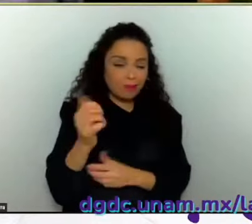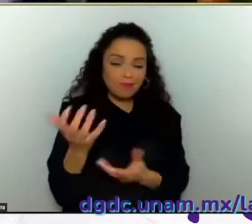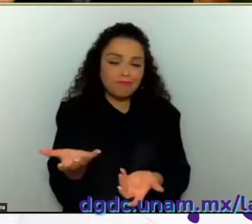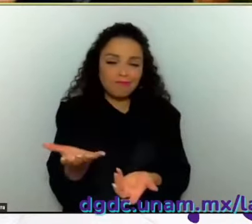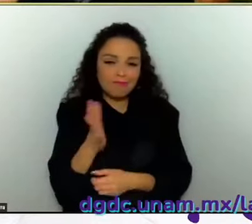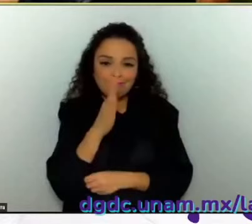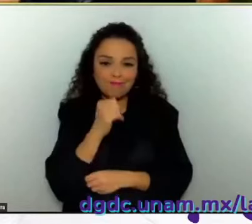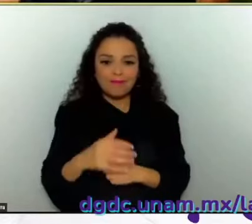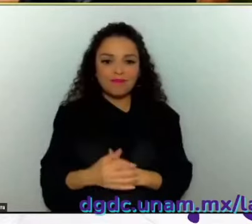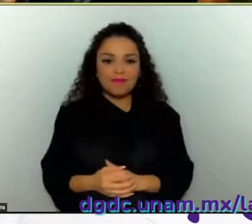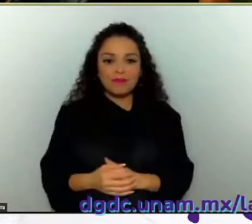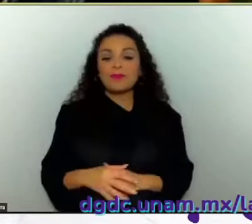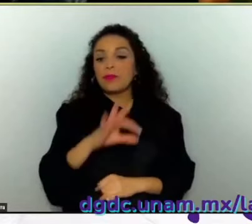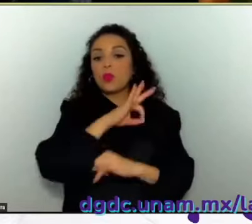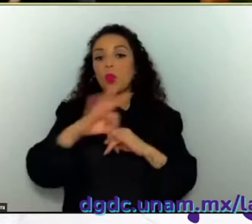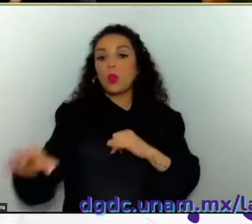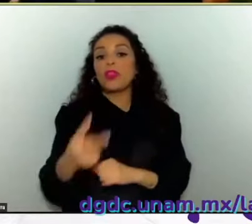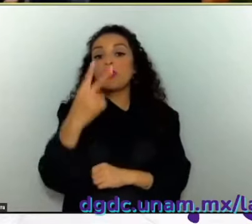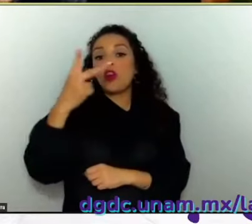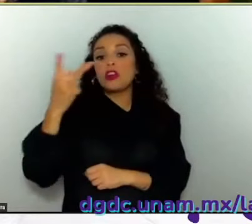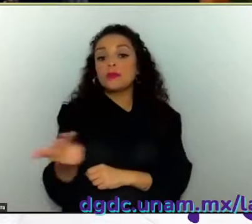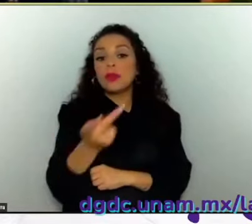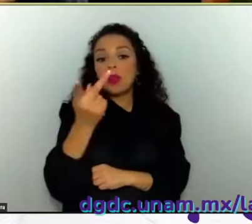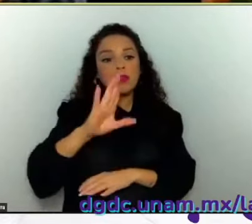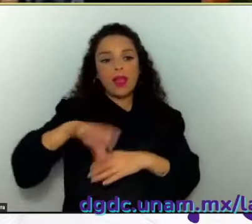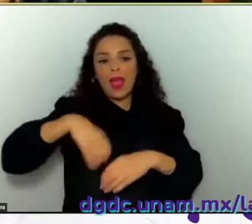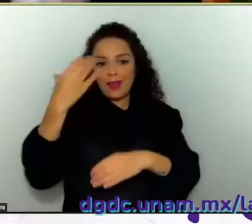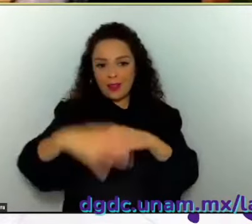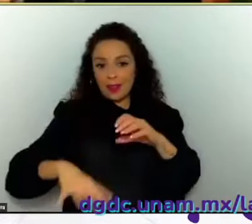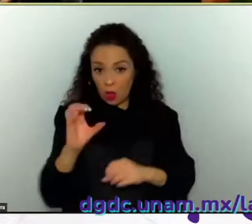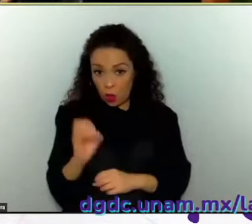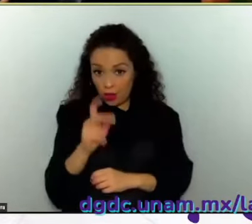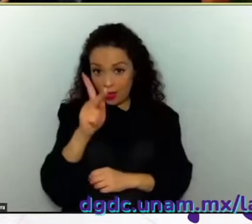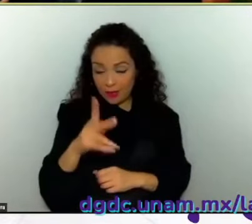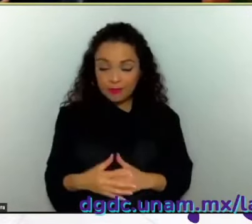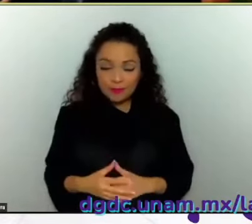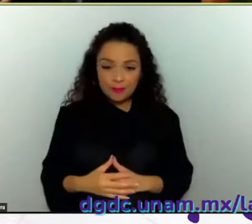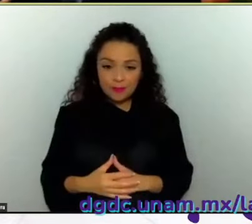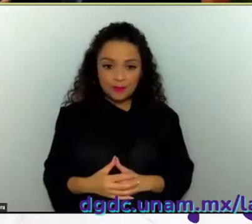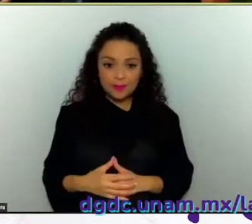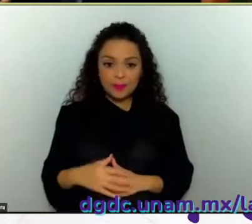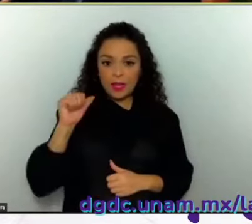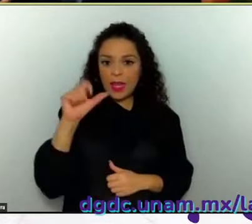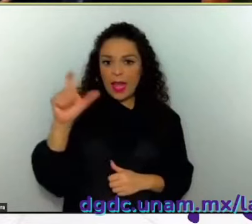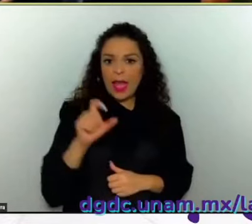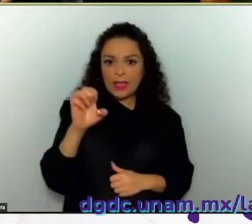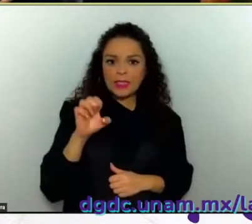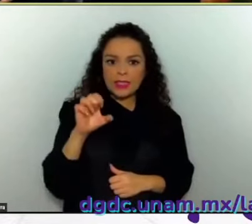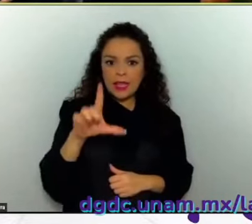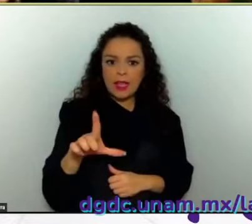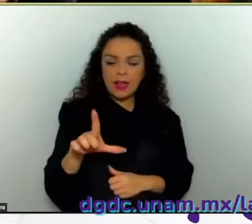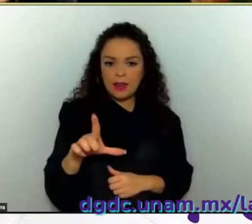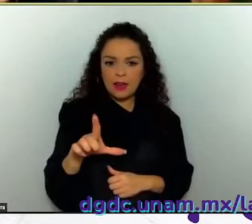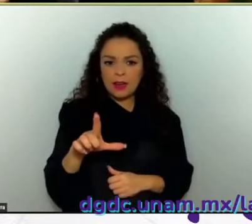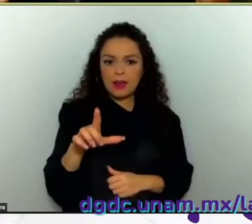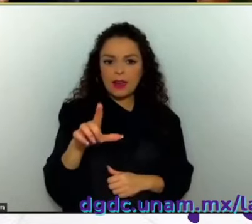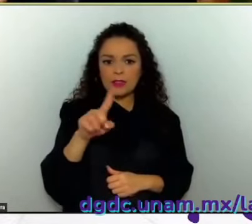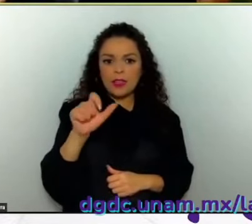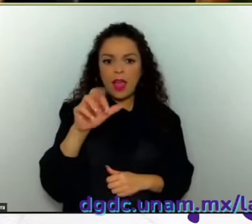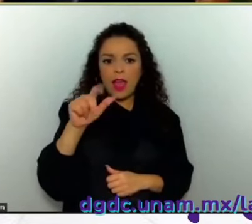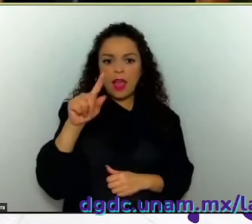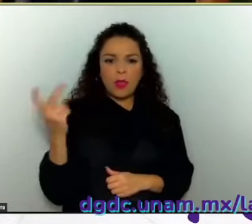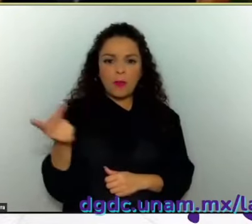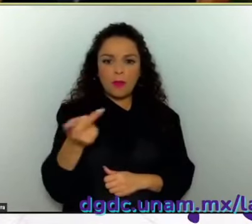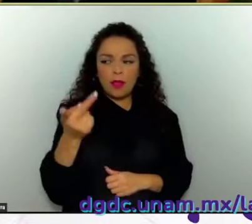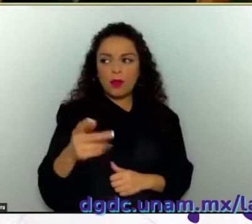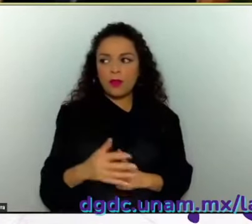Voy a terminar con dos preguntas más y cerramos, ¿les parece? A Axel Vladimir Sara te pregunta, ¿se tiene alguna